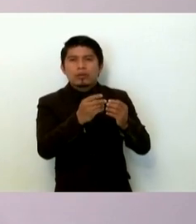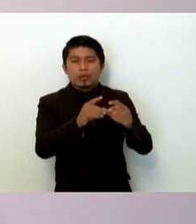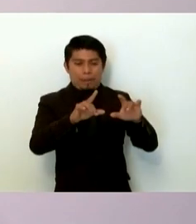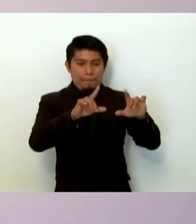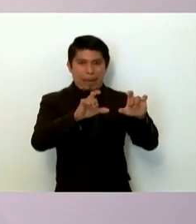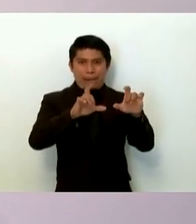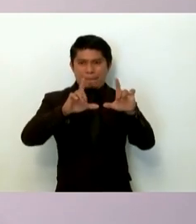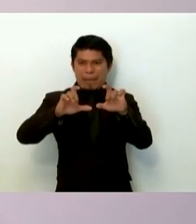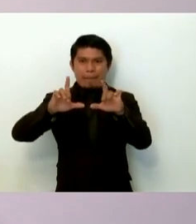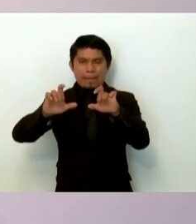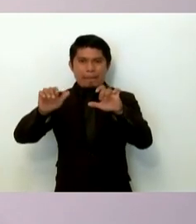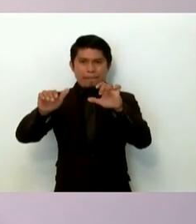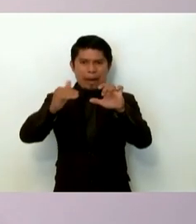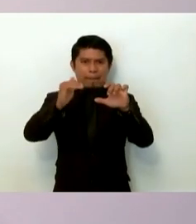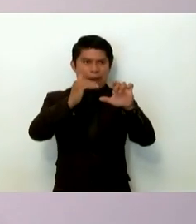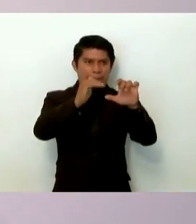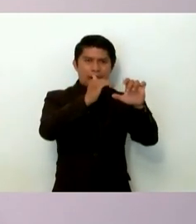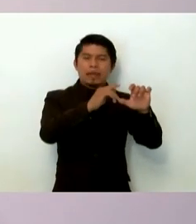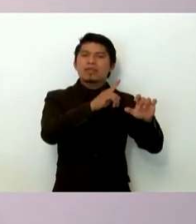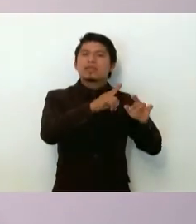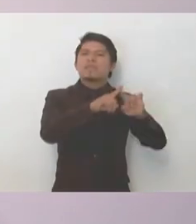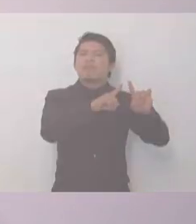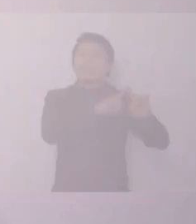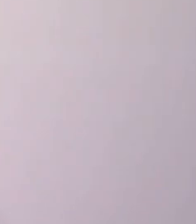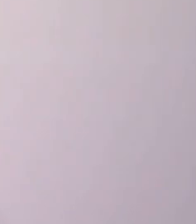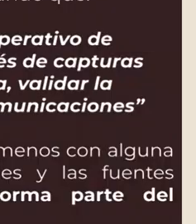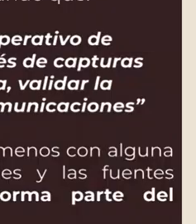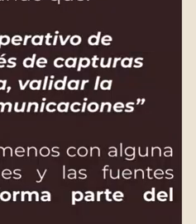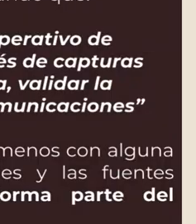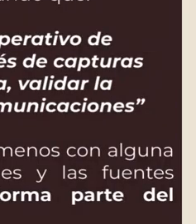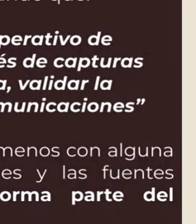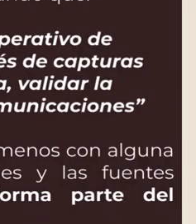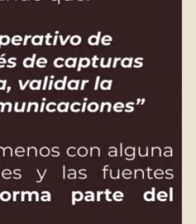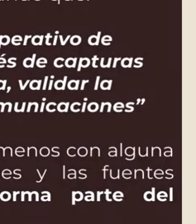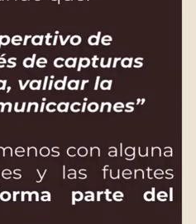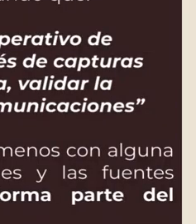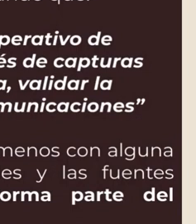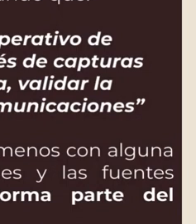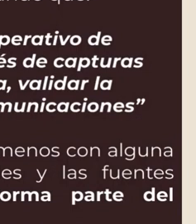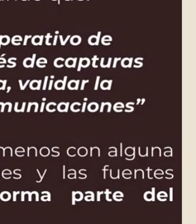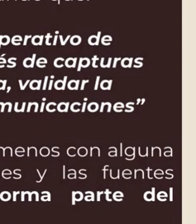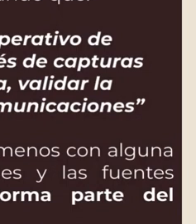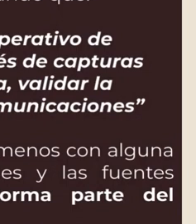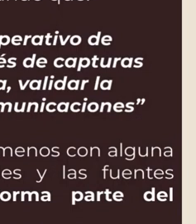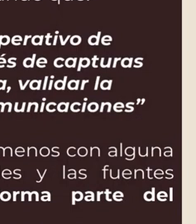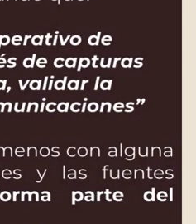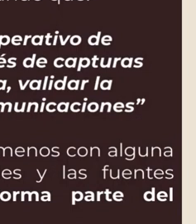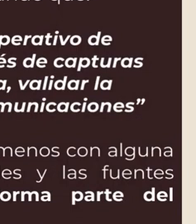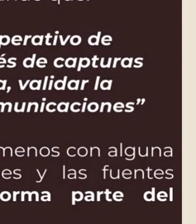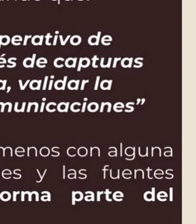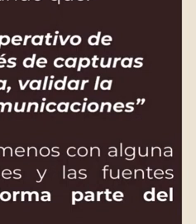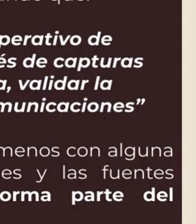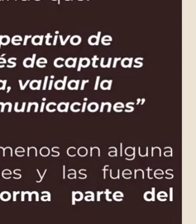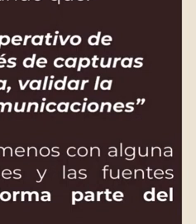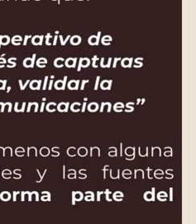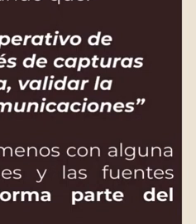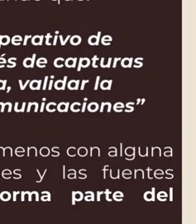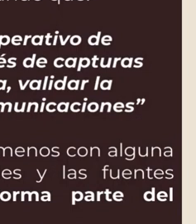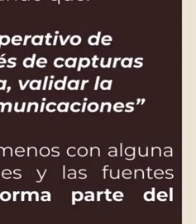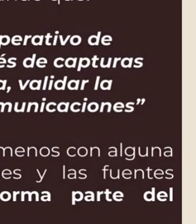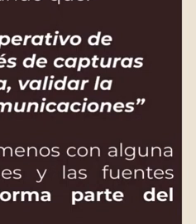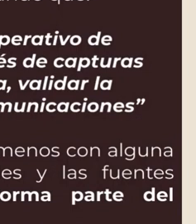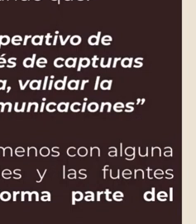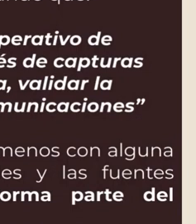pantalla que recibimos de distintos testigos, que ya han realizado declaraciones ministeriales y